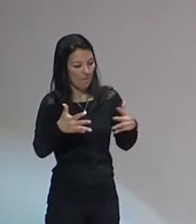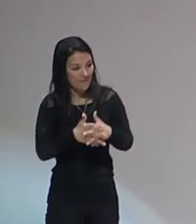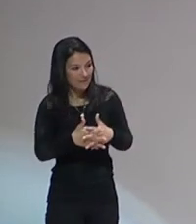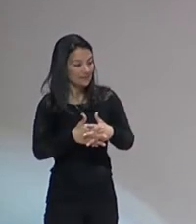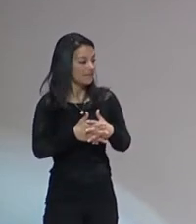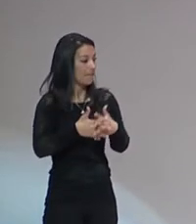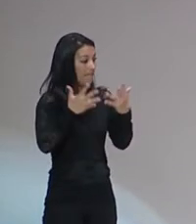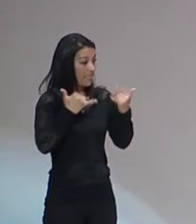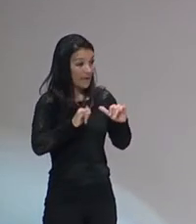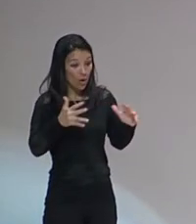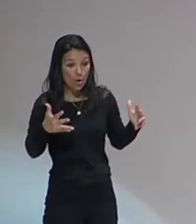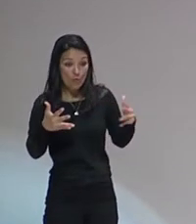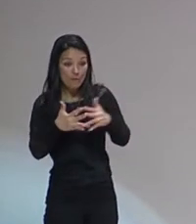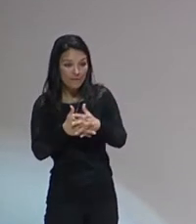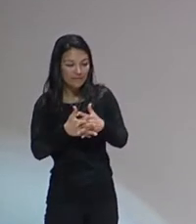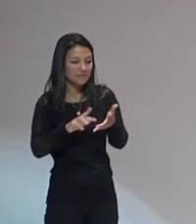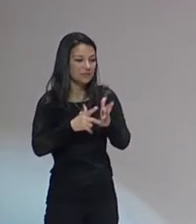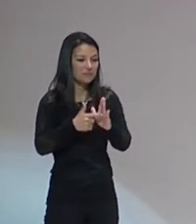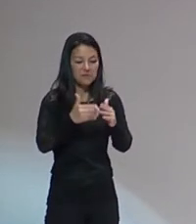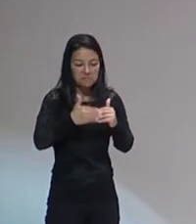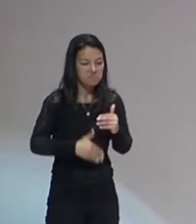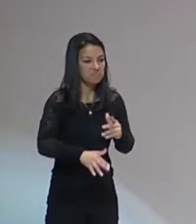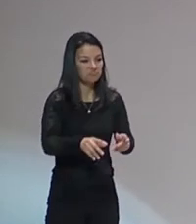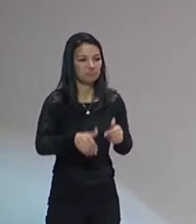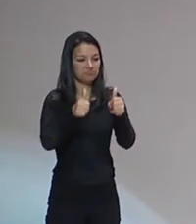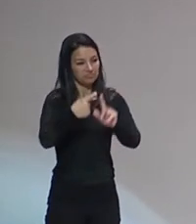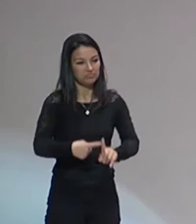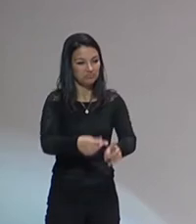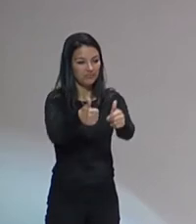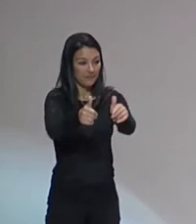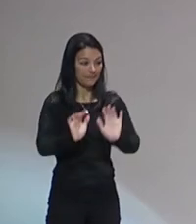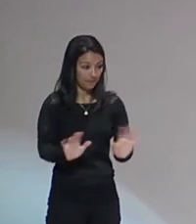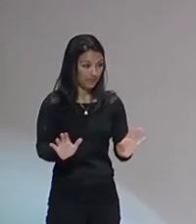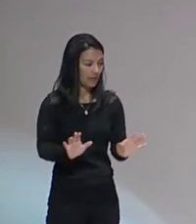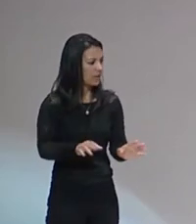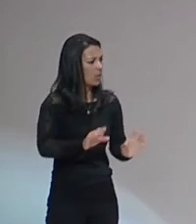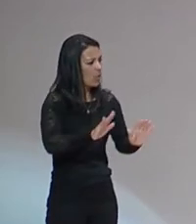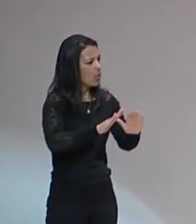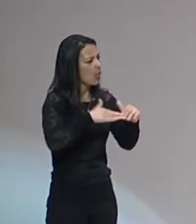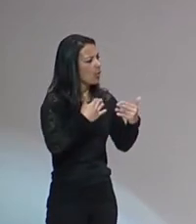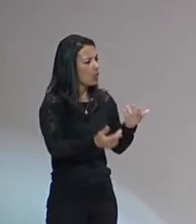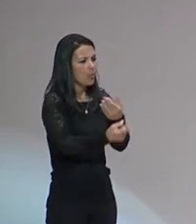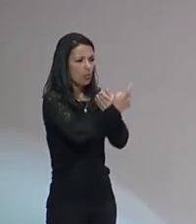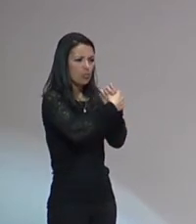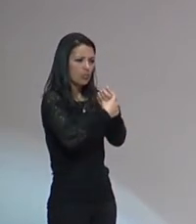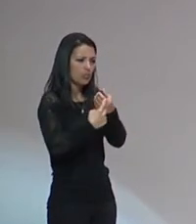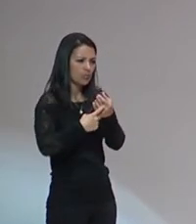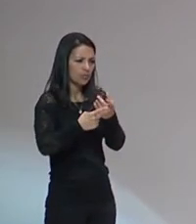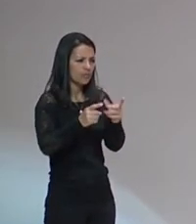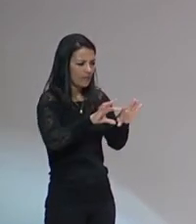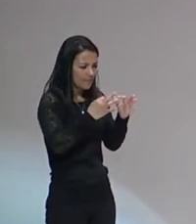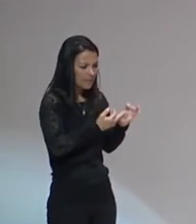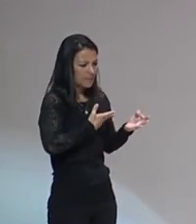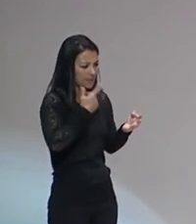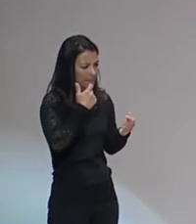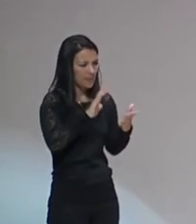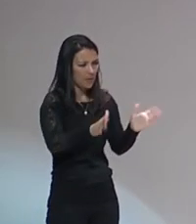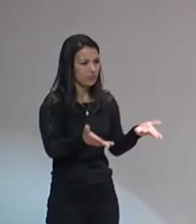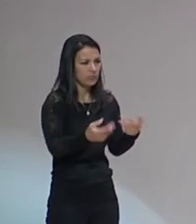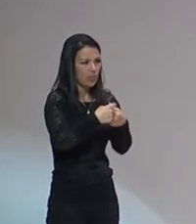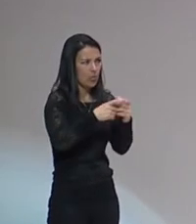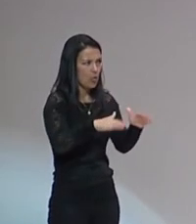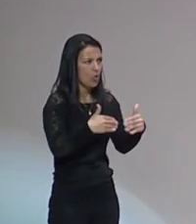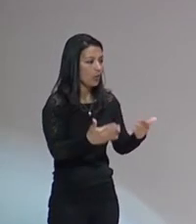confianza, todo fluye. ¿Cómo vincular a los padres de familia al proceso? Desde